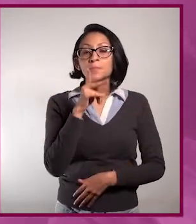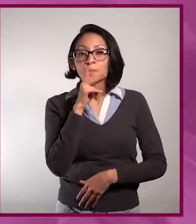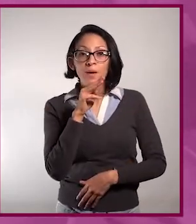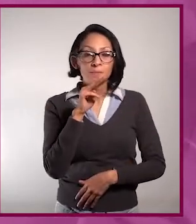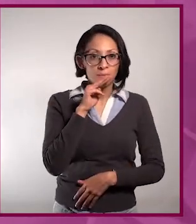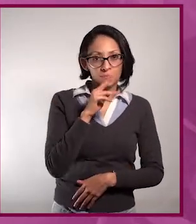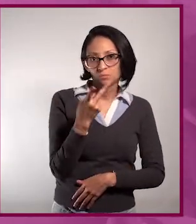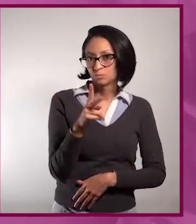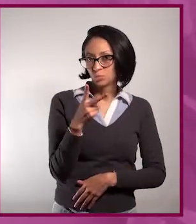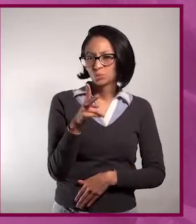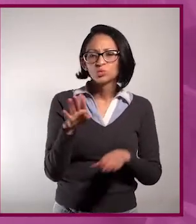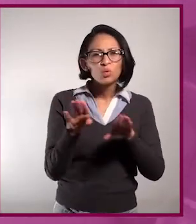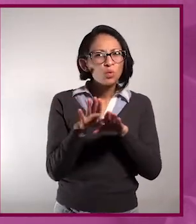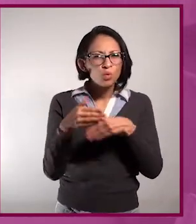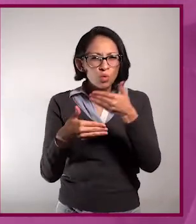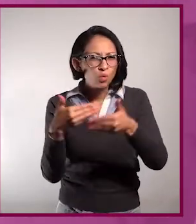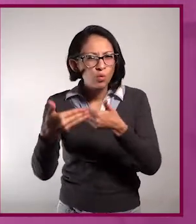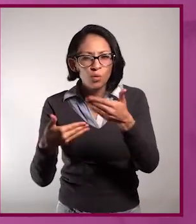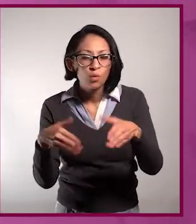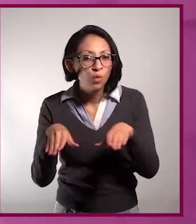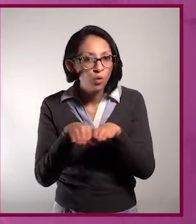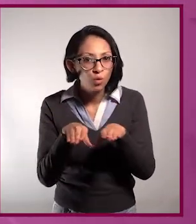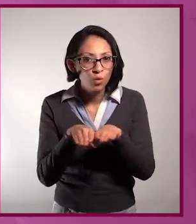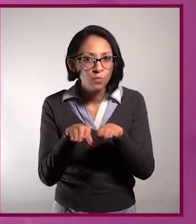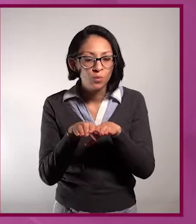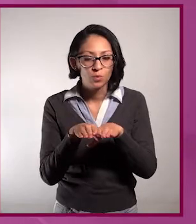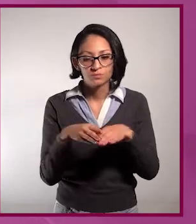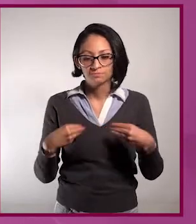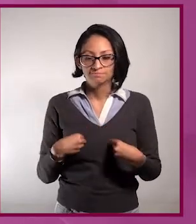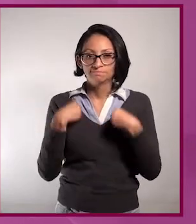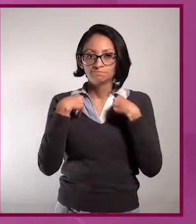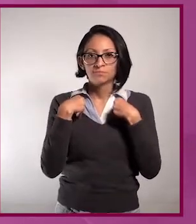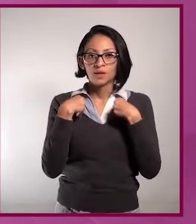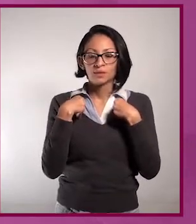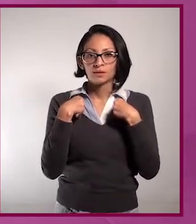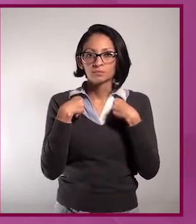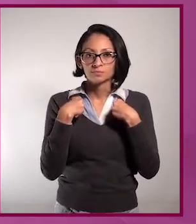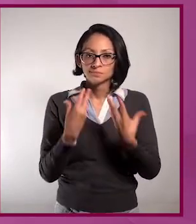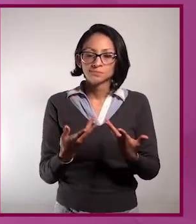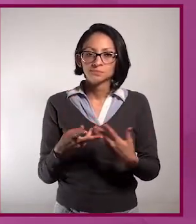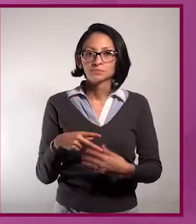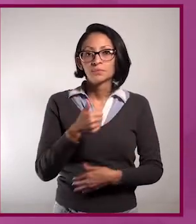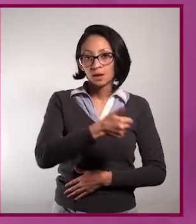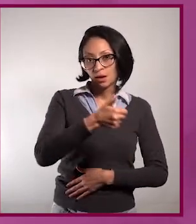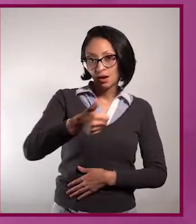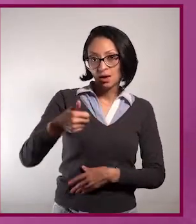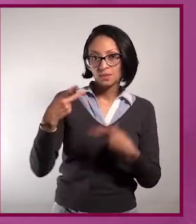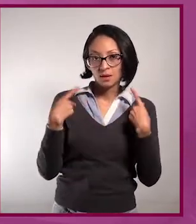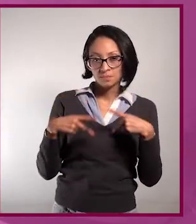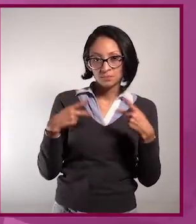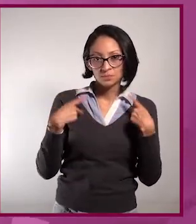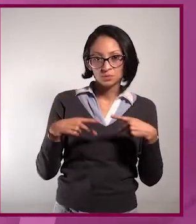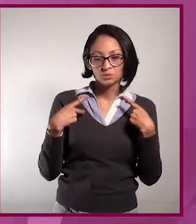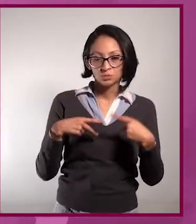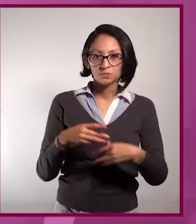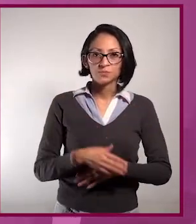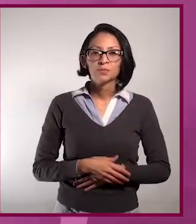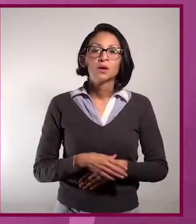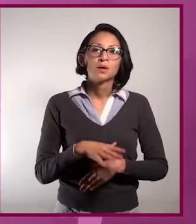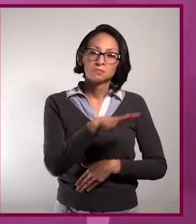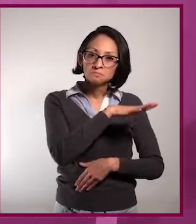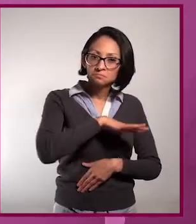varones, y cómo se desarrollan con este hecho de la vida en todas las esferas en las que